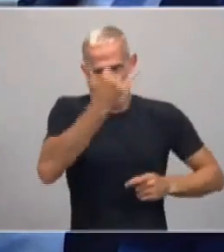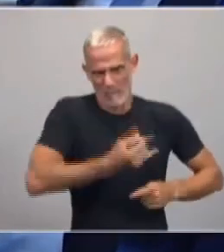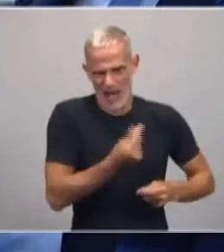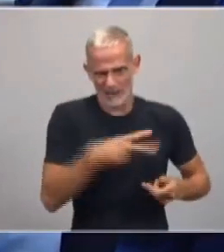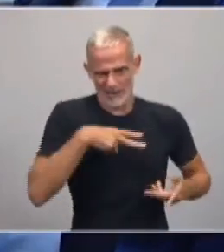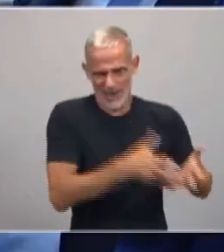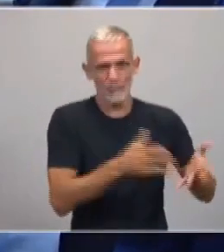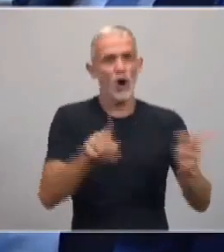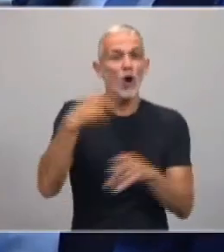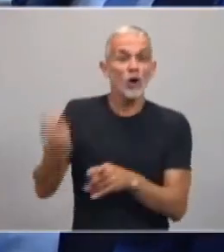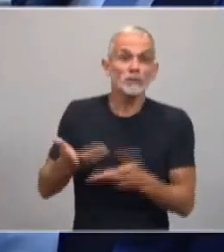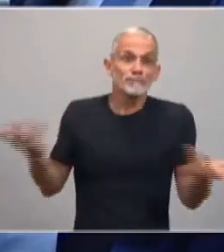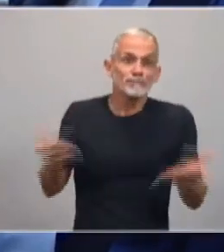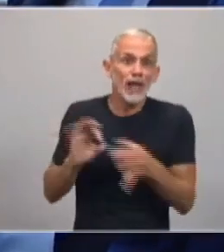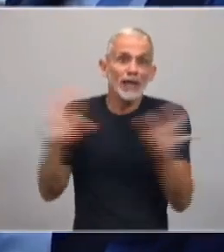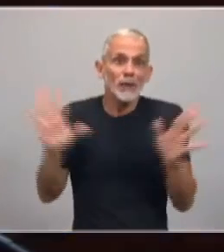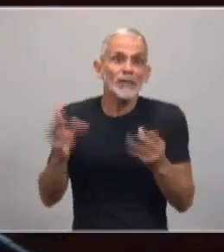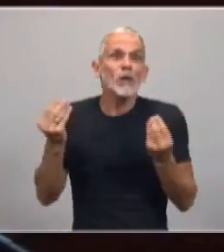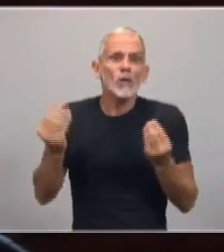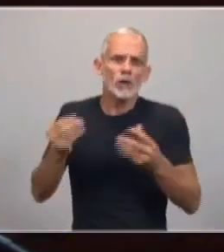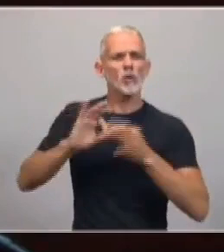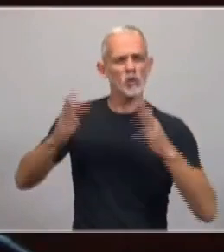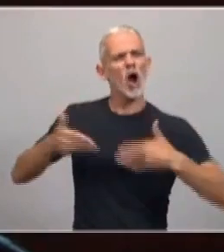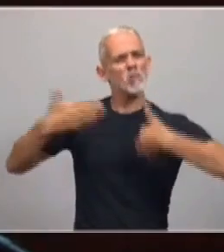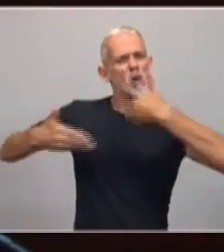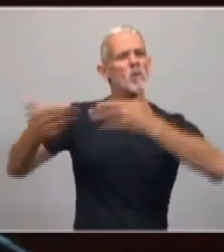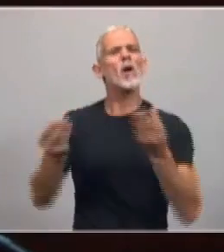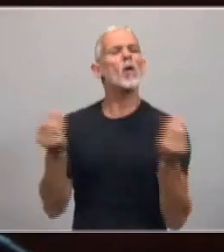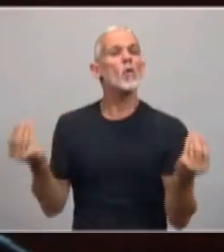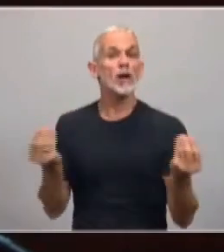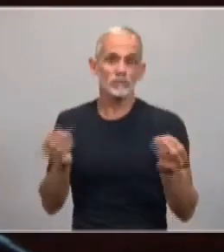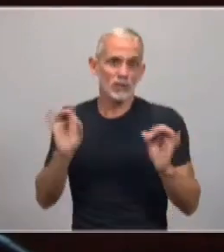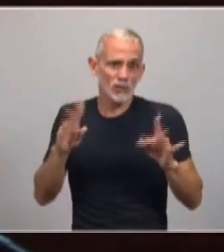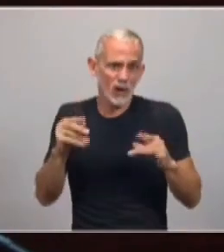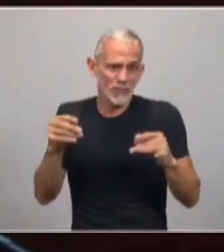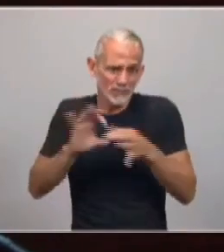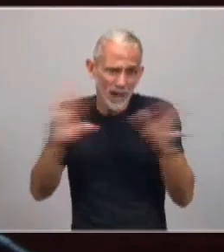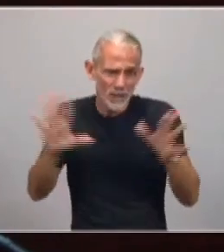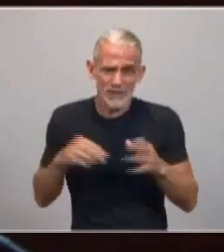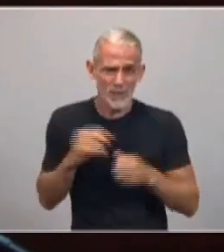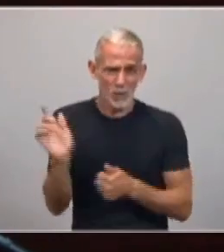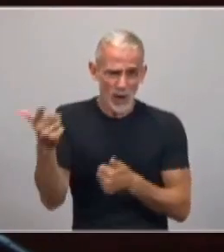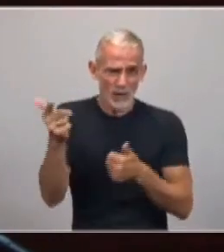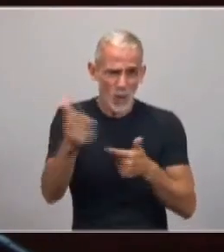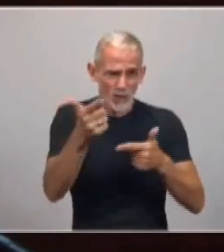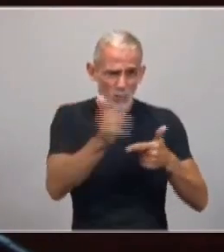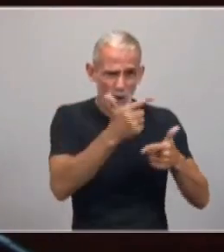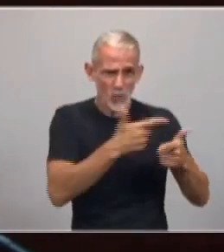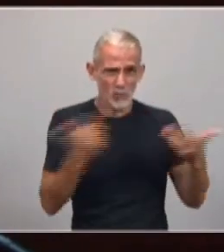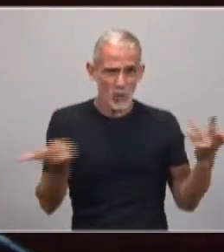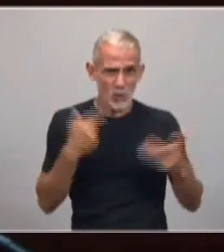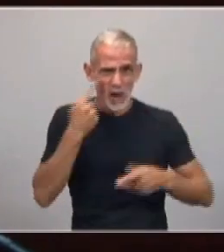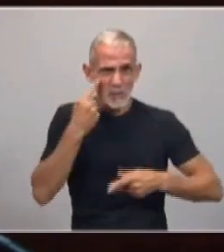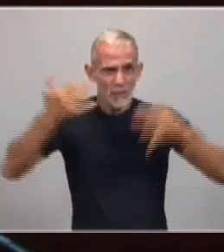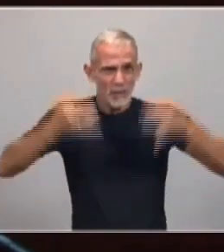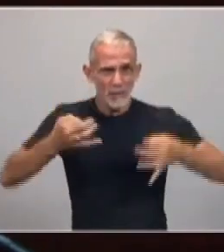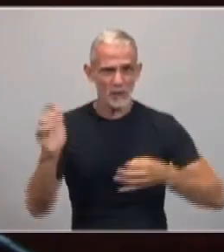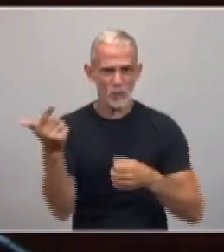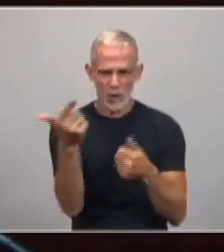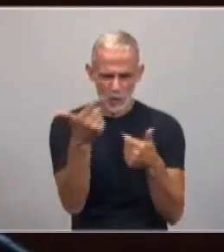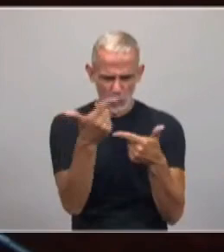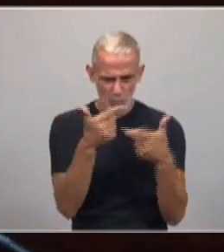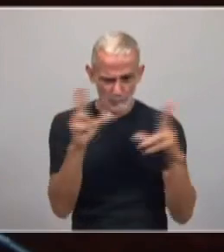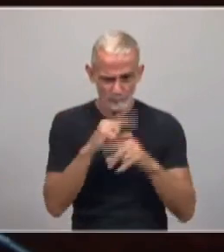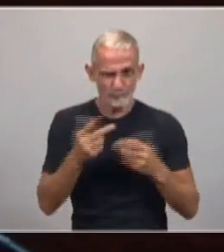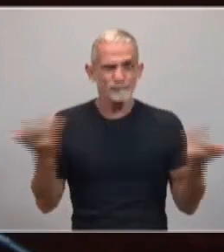resto, la famosa libertad que se pregona se reduce a la libertad de carecer de todo lo que se necesita para vivir dignamente y